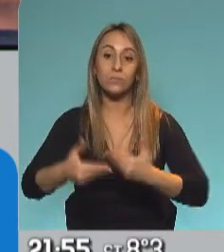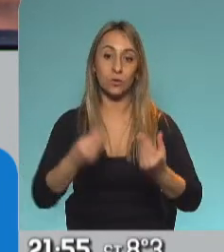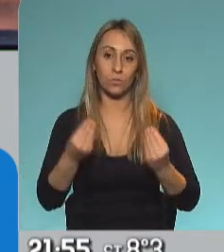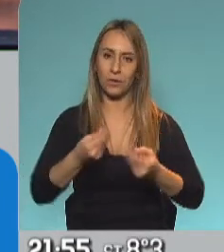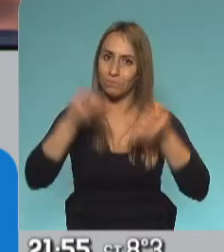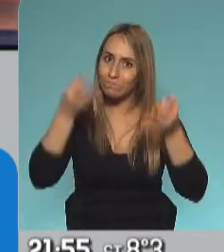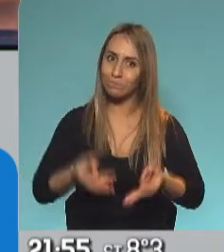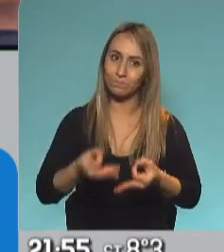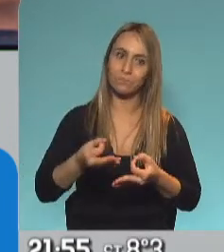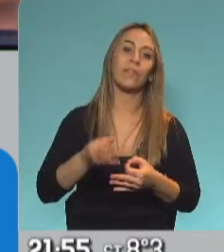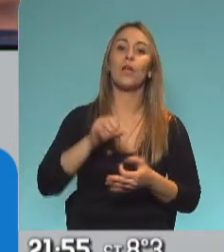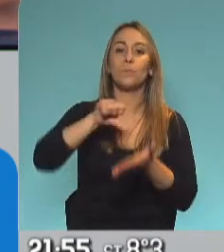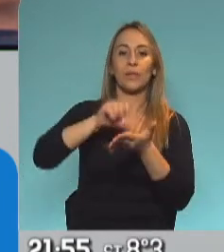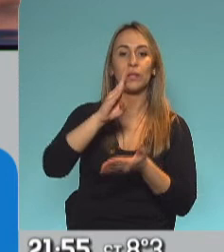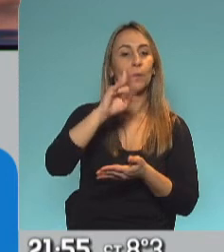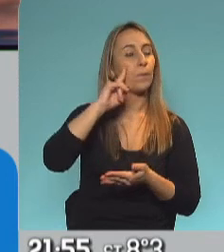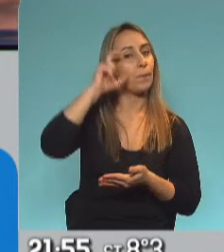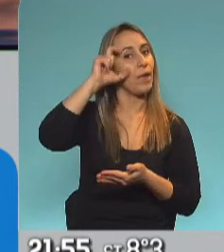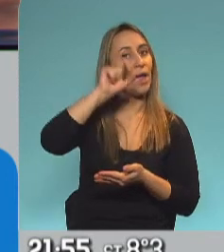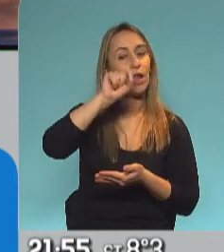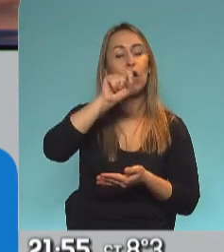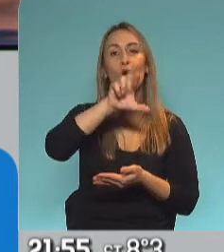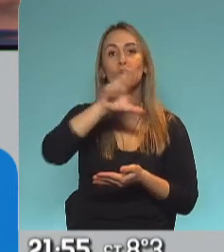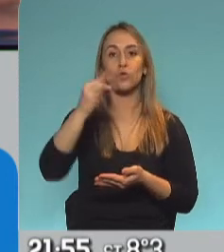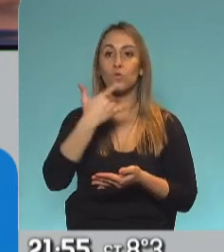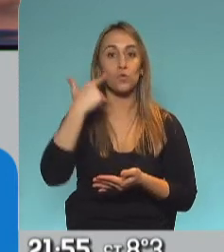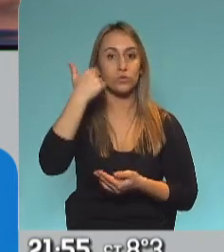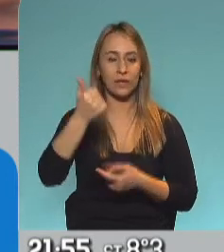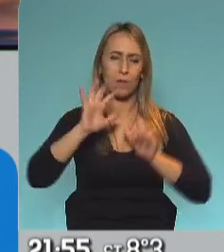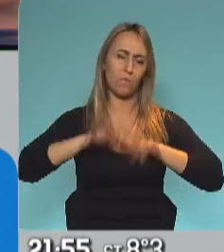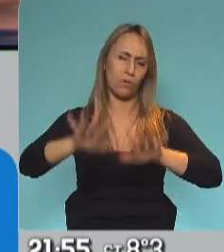calles de Bielorrusia todavía siguen encendidas por las protestas en las calles.